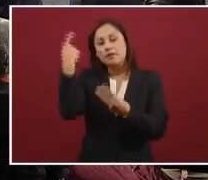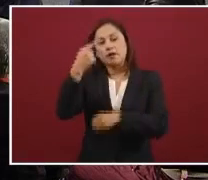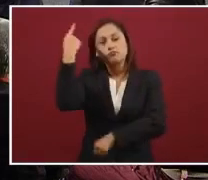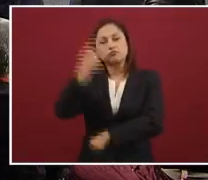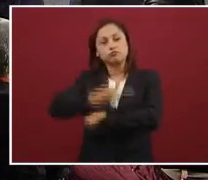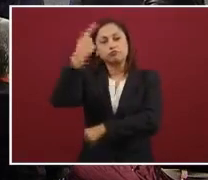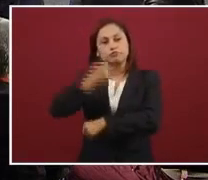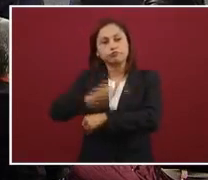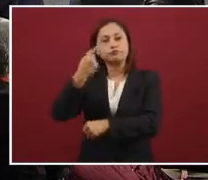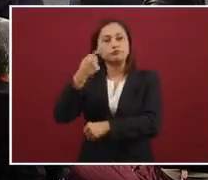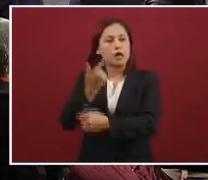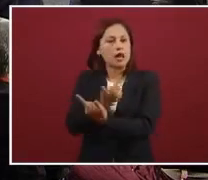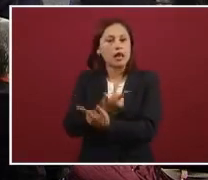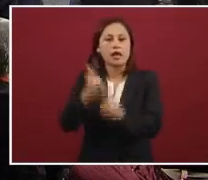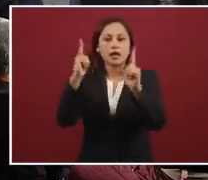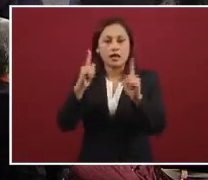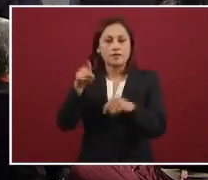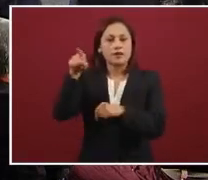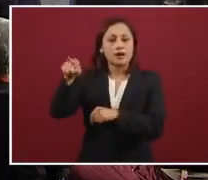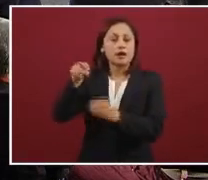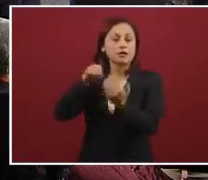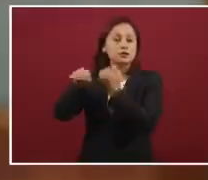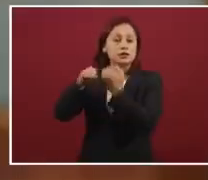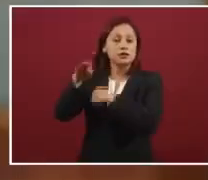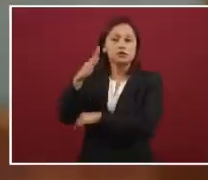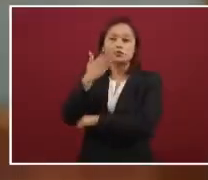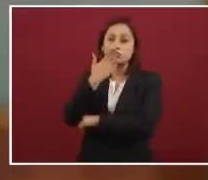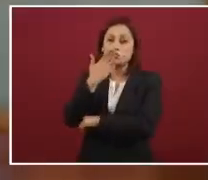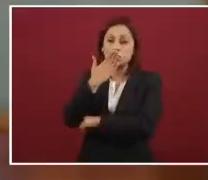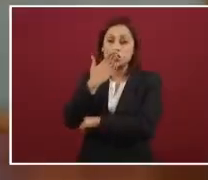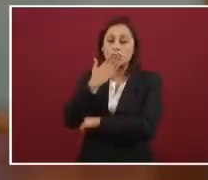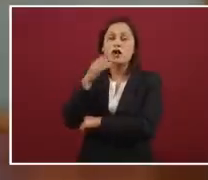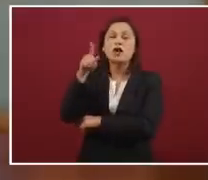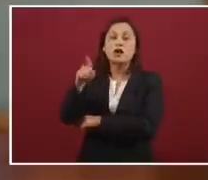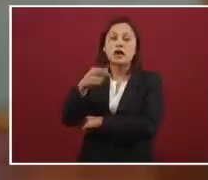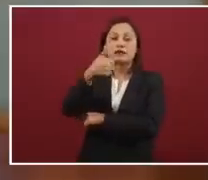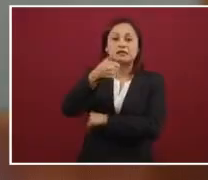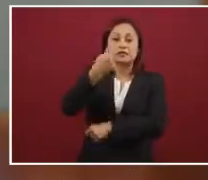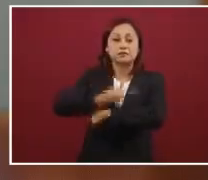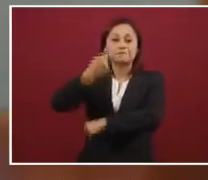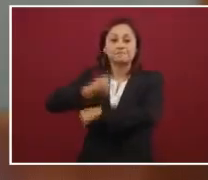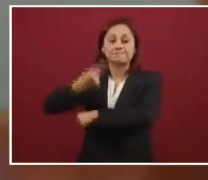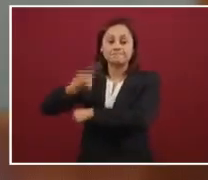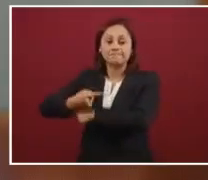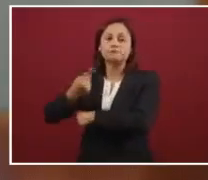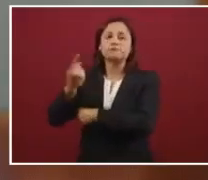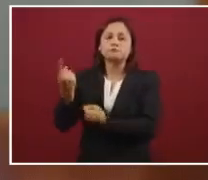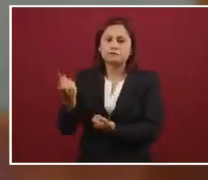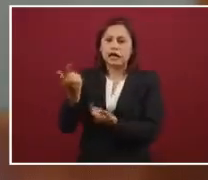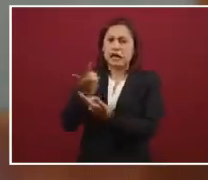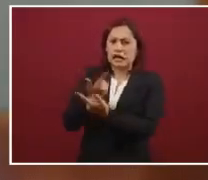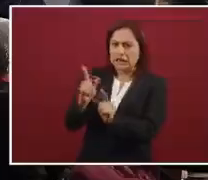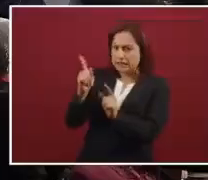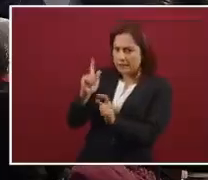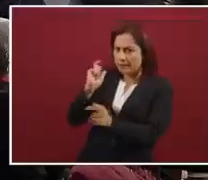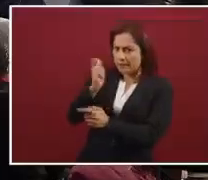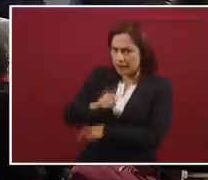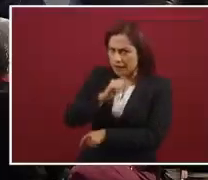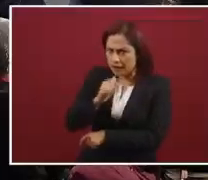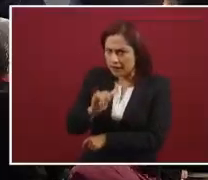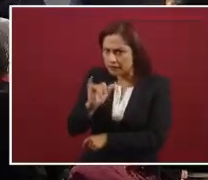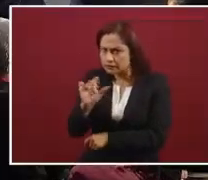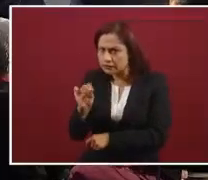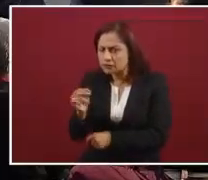libre paso. Hay 6 casetas en la carretera de Sonora. ¿Qué información tiene al respecto? Si esto puede ser posible. Gracias.